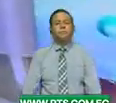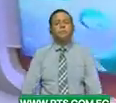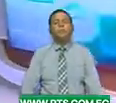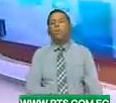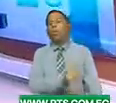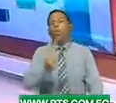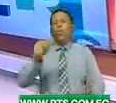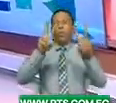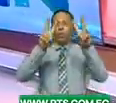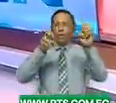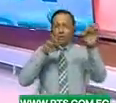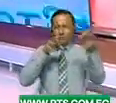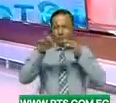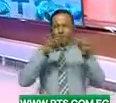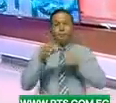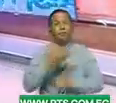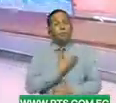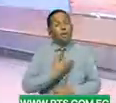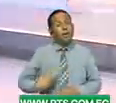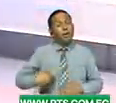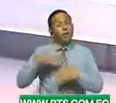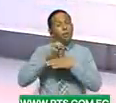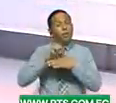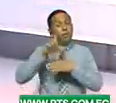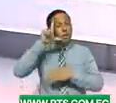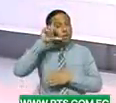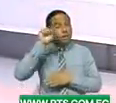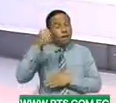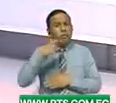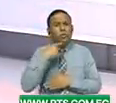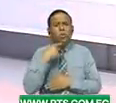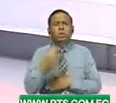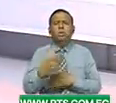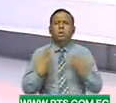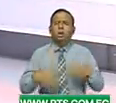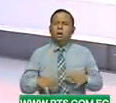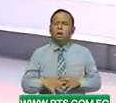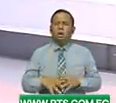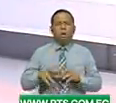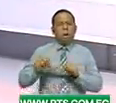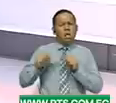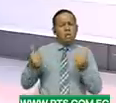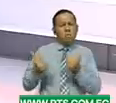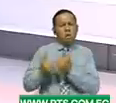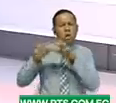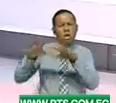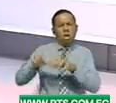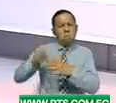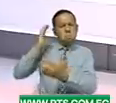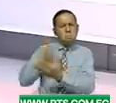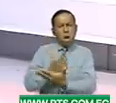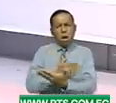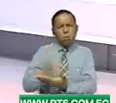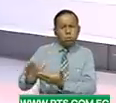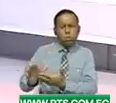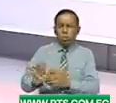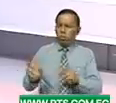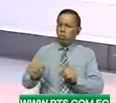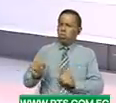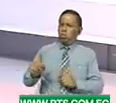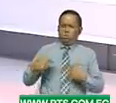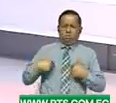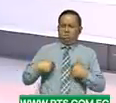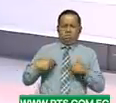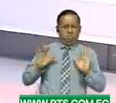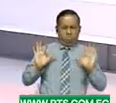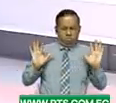Pasamos a otro tema. El presidente de la República, Guillermo Lasso, descartó la muerte cruzada y solicitó a la Asamblea Nacional estar a